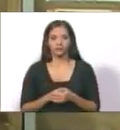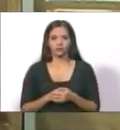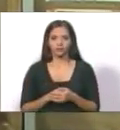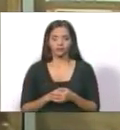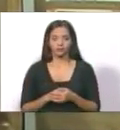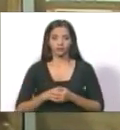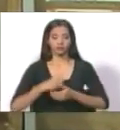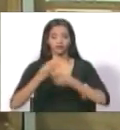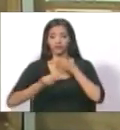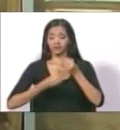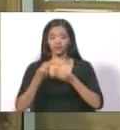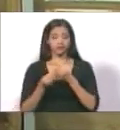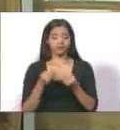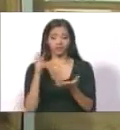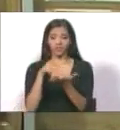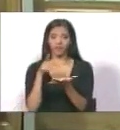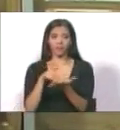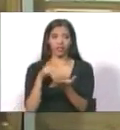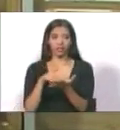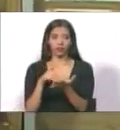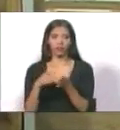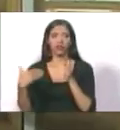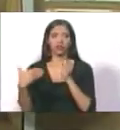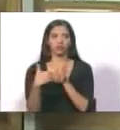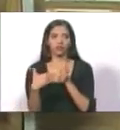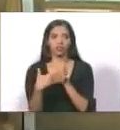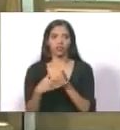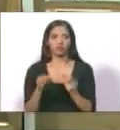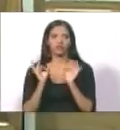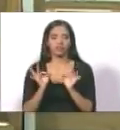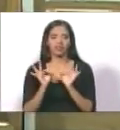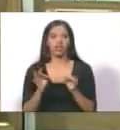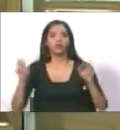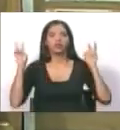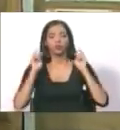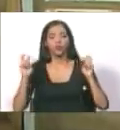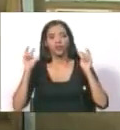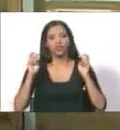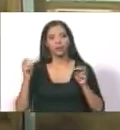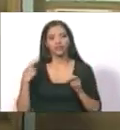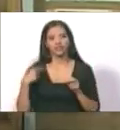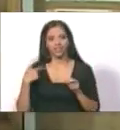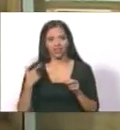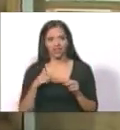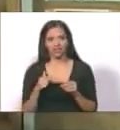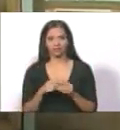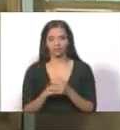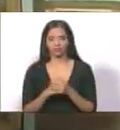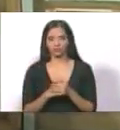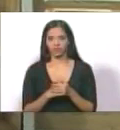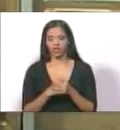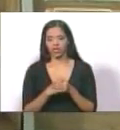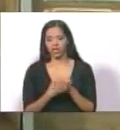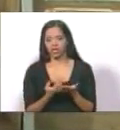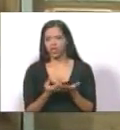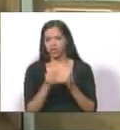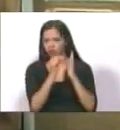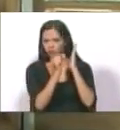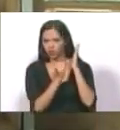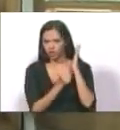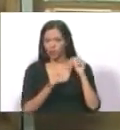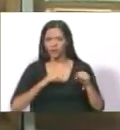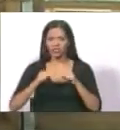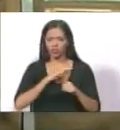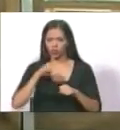preparando y participando para los atentados particulares. Ellos supuestamente tienen los detalles de la movilización de cada uno de nosotros.